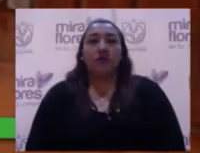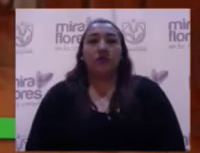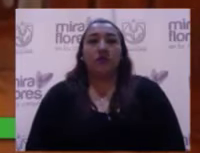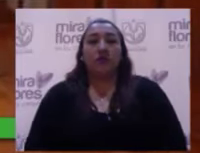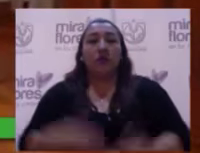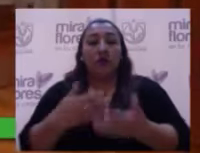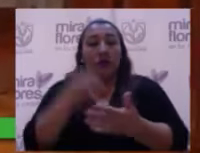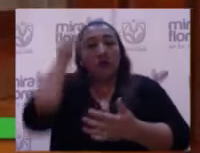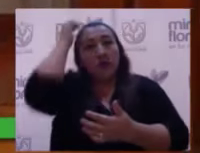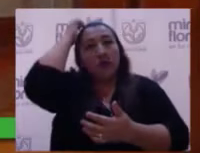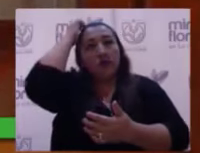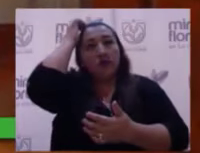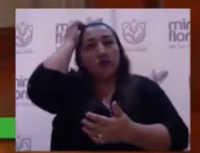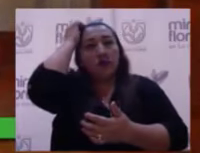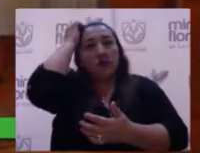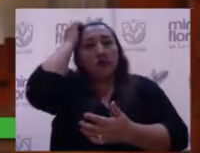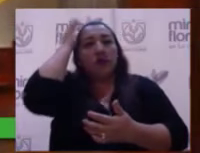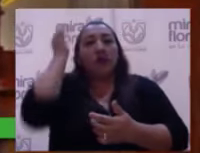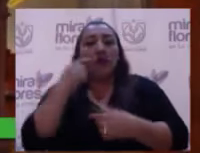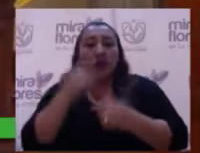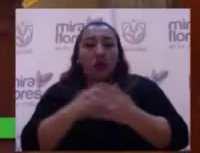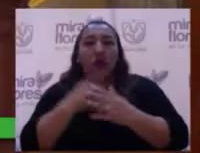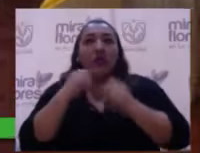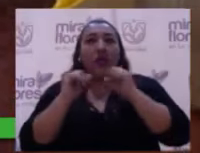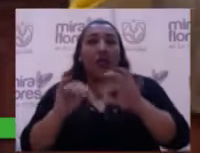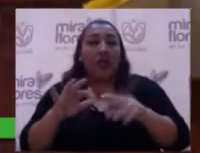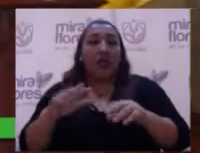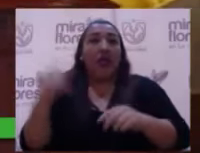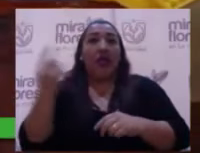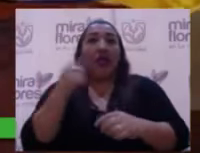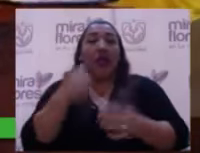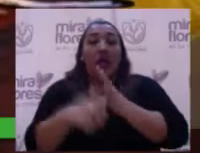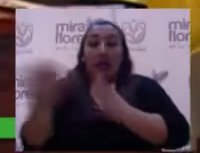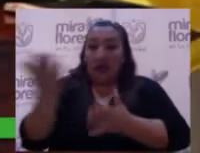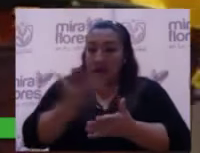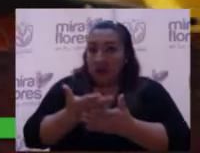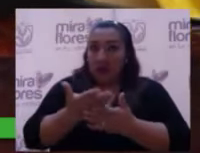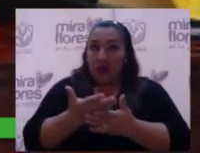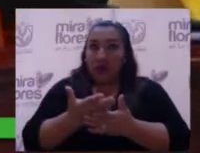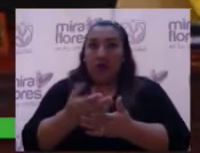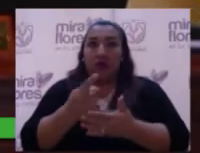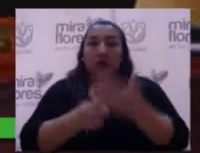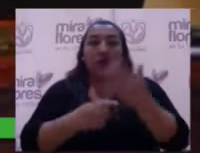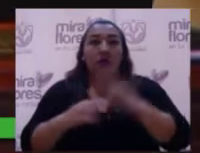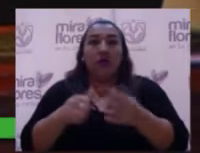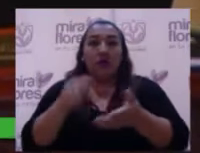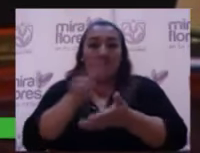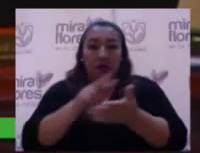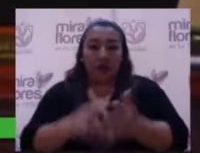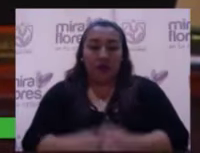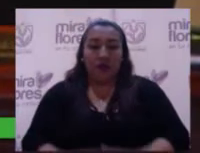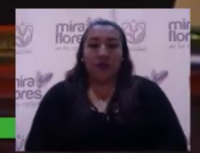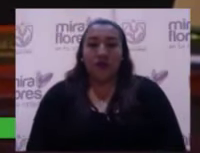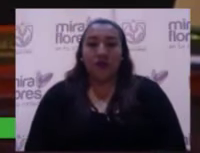despacho. Señor alcalde, la Secretaría General ha recibido una carta, la misma que se procederá a dar lectura.